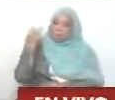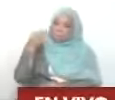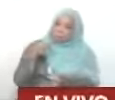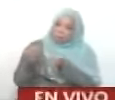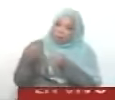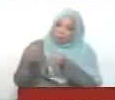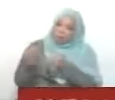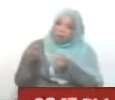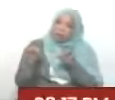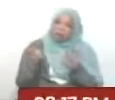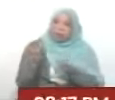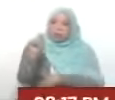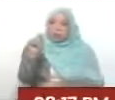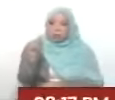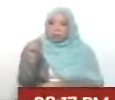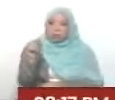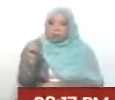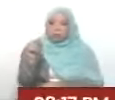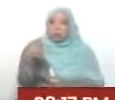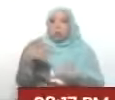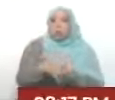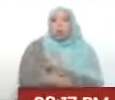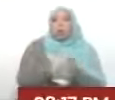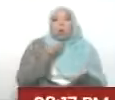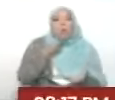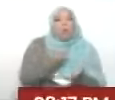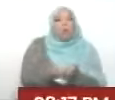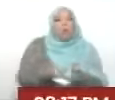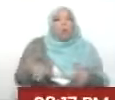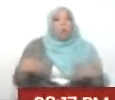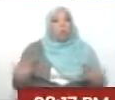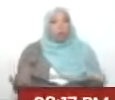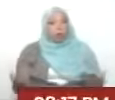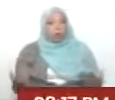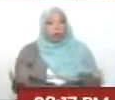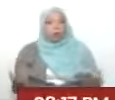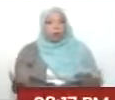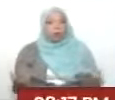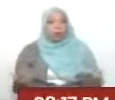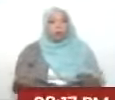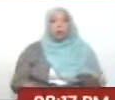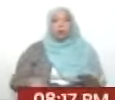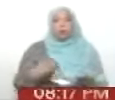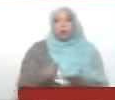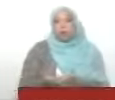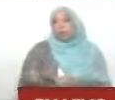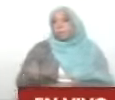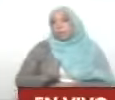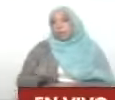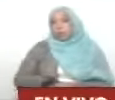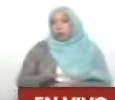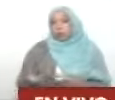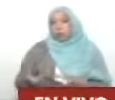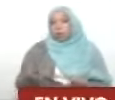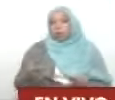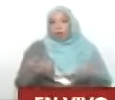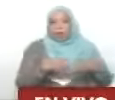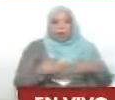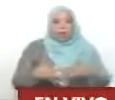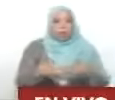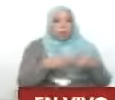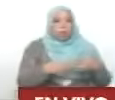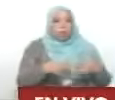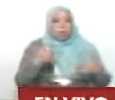¿Qué tienes tú, Ecarri? ¿Cuál es tu plan? ¿Cuál es tu proyecto? Entregar las riquezas de Venezuela al imperialismo. ¿Cuál es tu